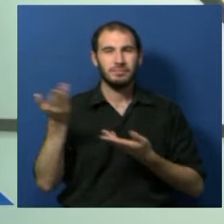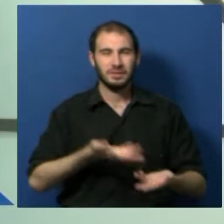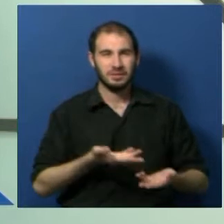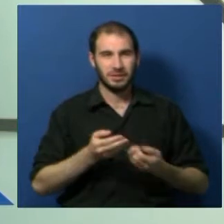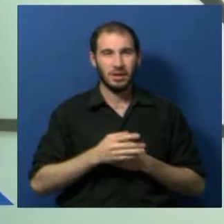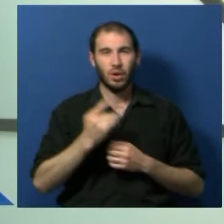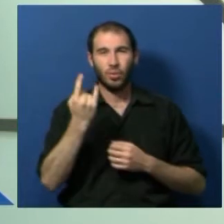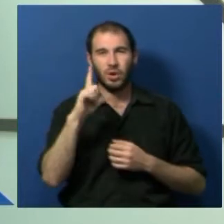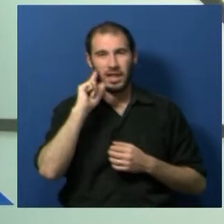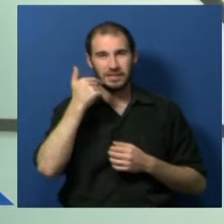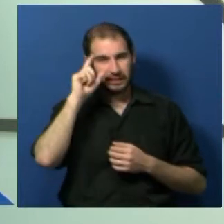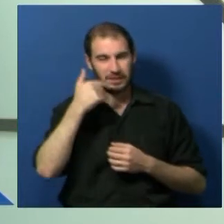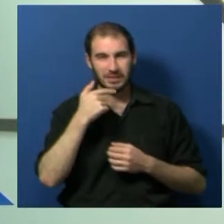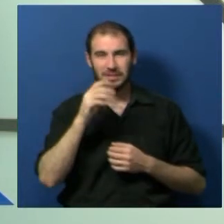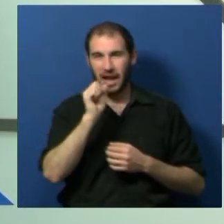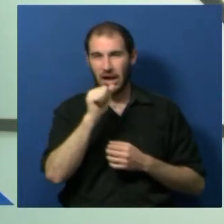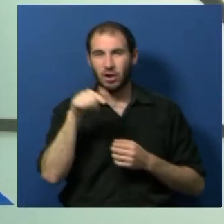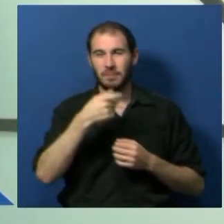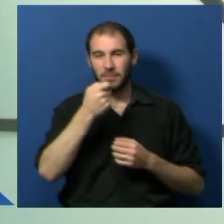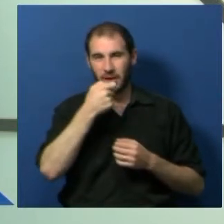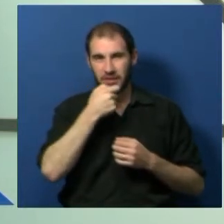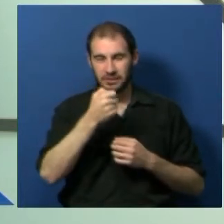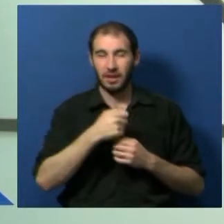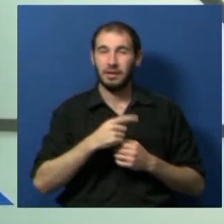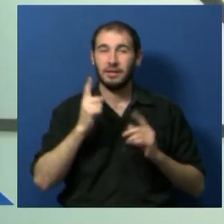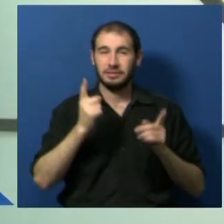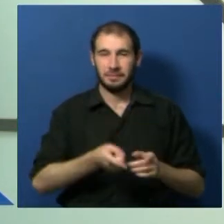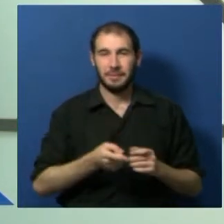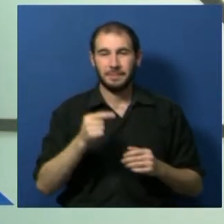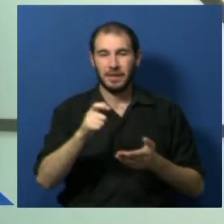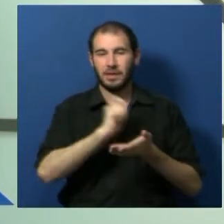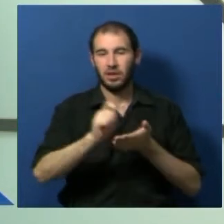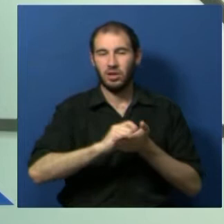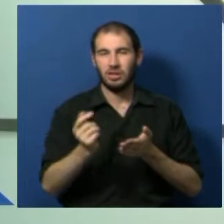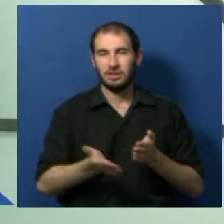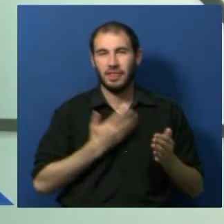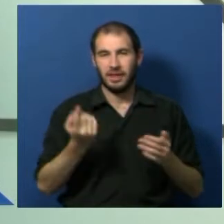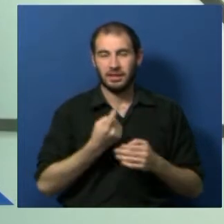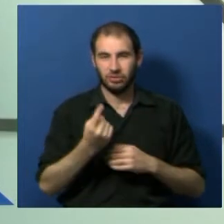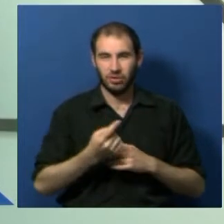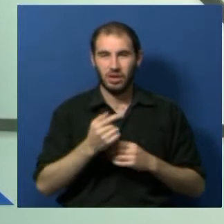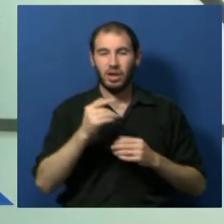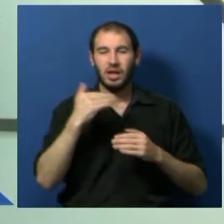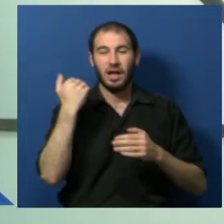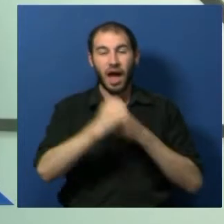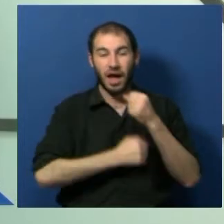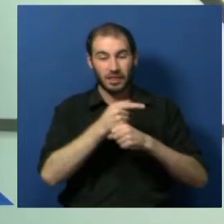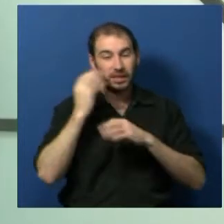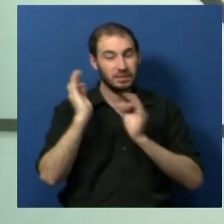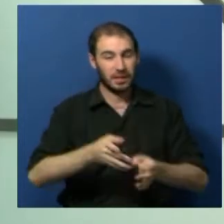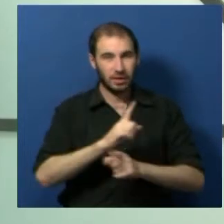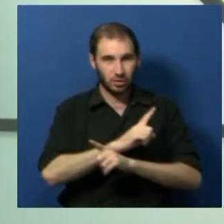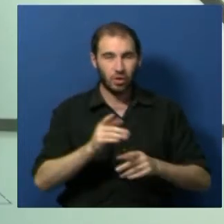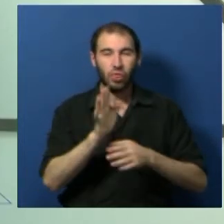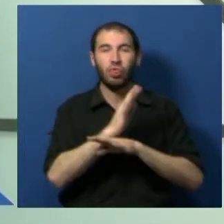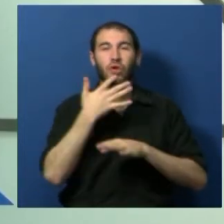presentar a Ulises Naranjo. Él es periodista y también es el guionista y el director de No llegues hasta acá, documental